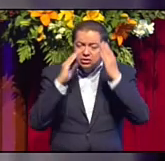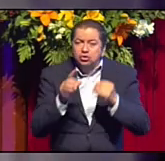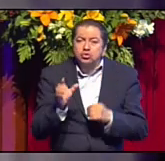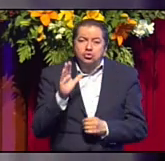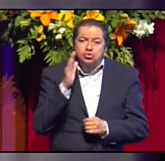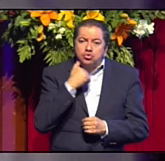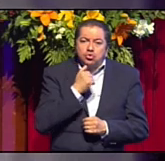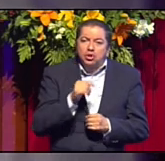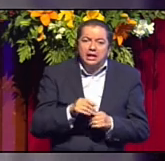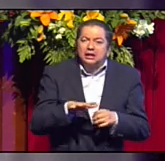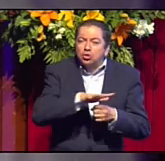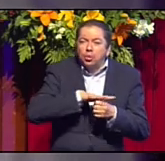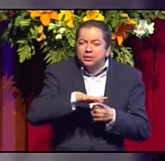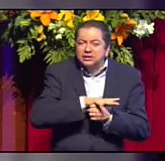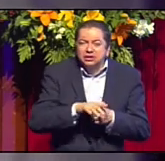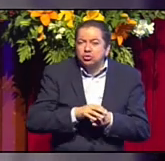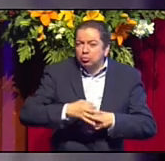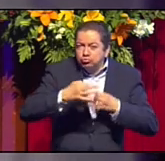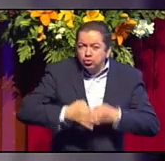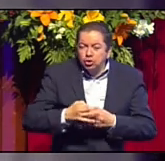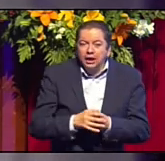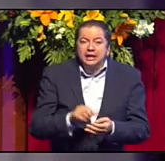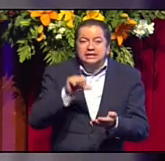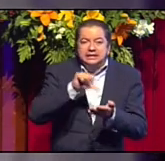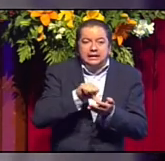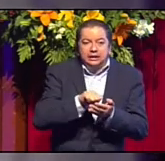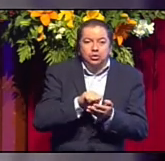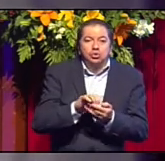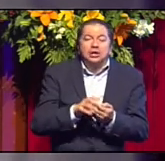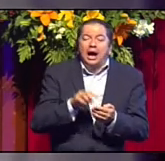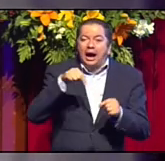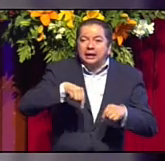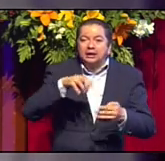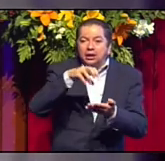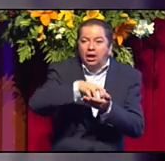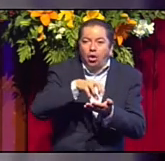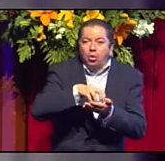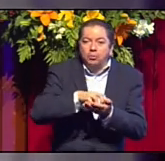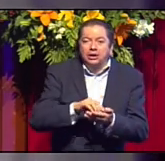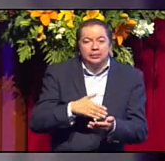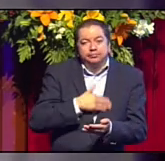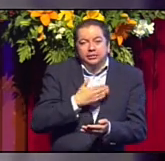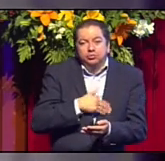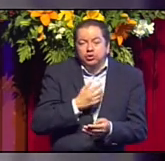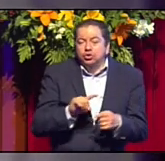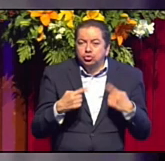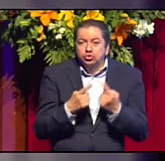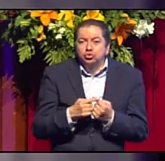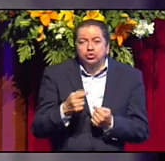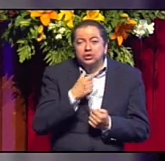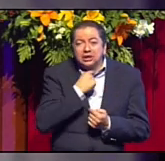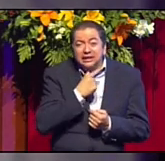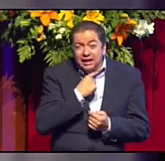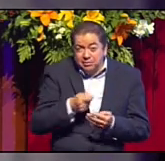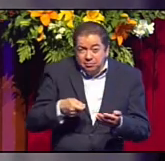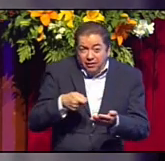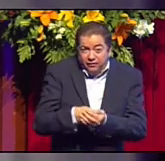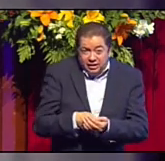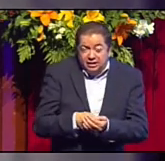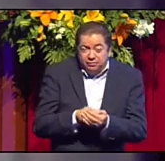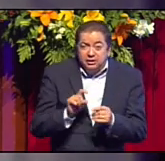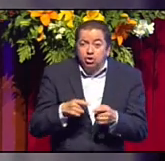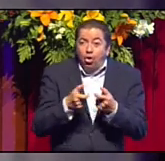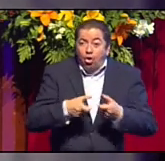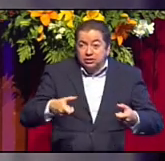condiciones que debiese estar un centro neurálgico de nuestra comuna. Pero lamentablemente, aunque nosotros queramos financiar como el